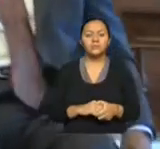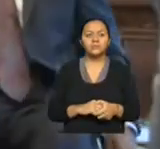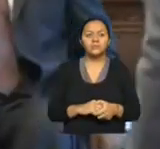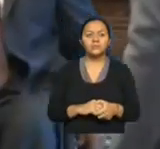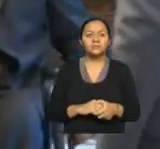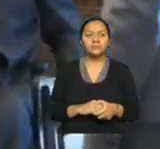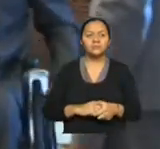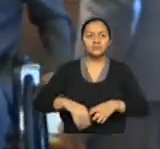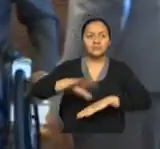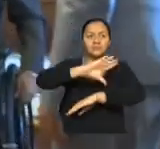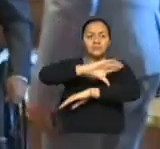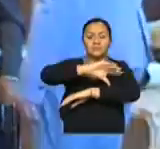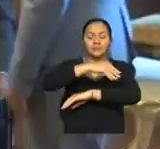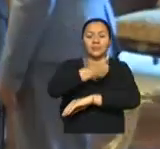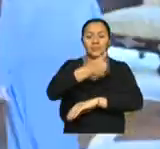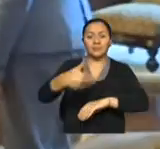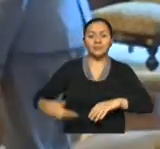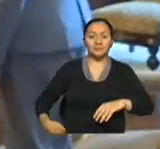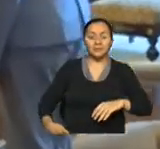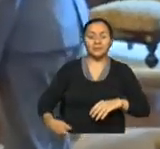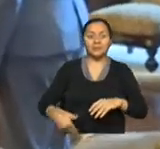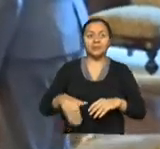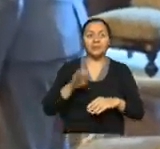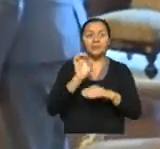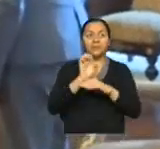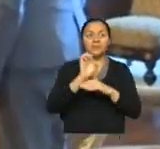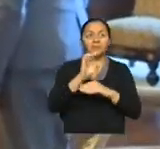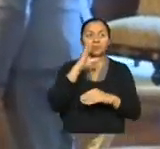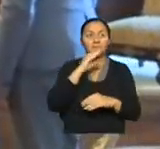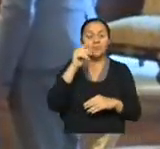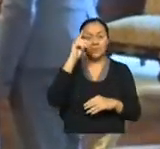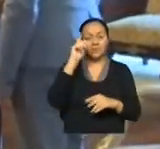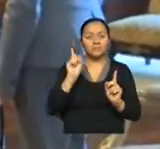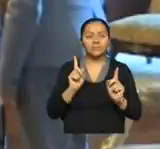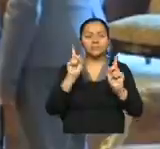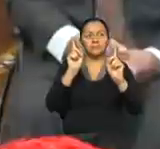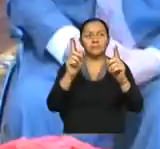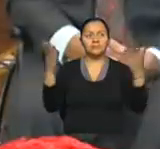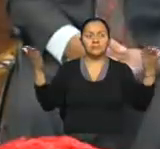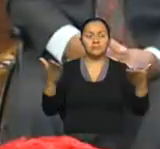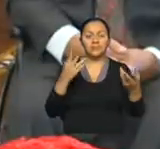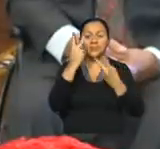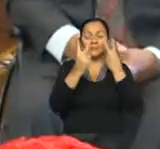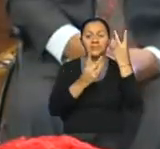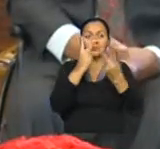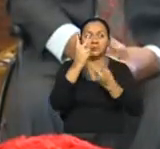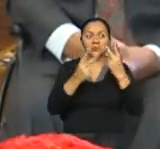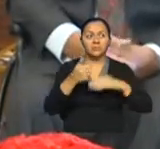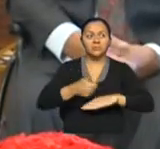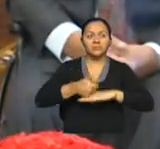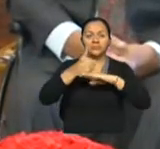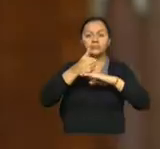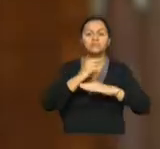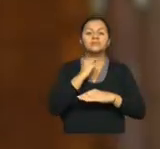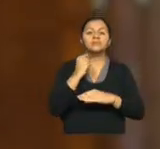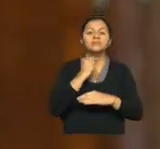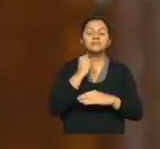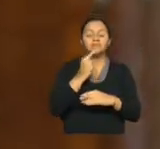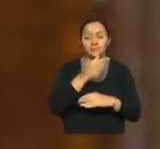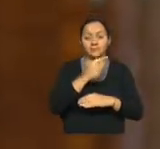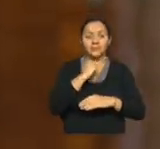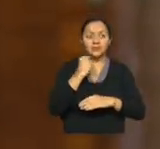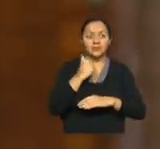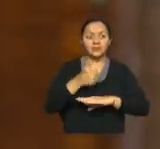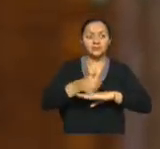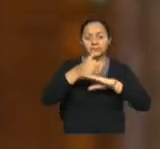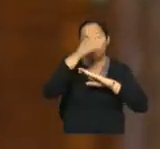el Palacio de Carondelet, el presidente de la República, Rafael Correa, recibió la visita del nuncio apostólico Giacomo Tonello, quien